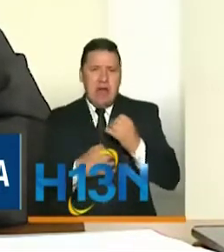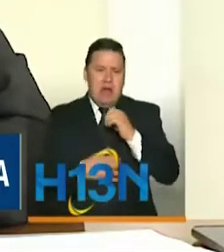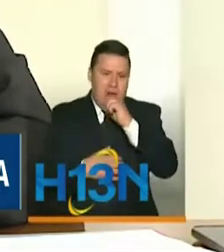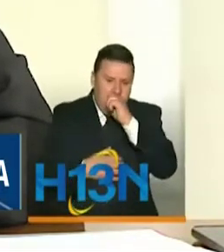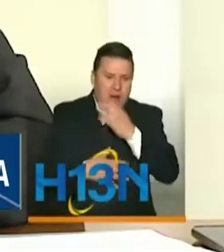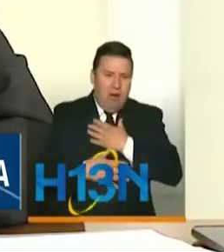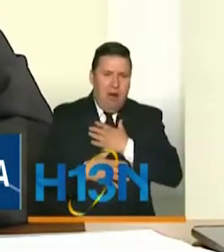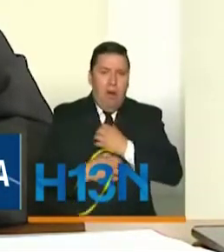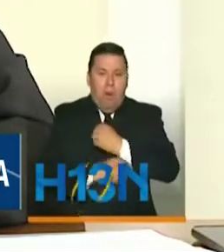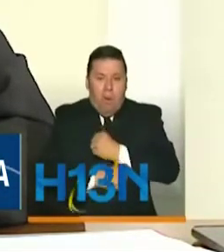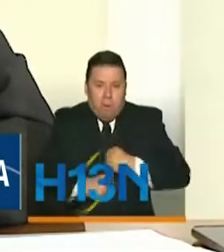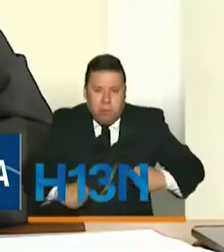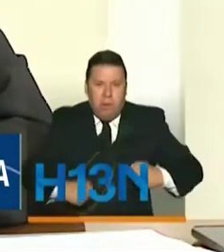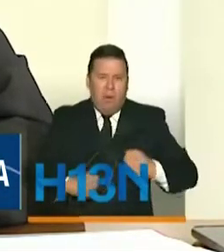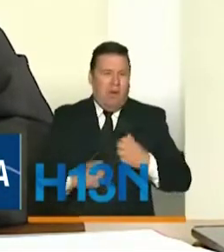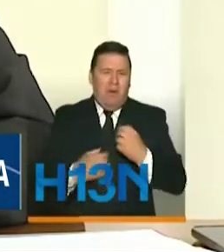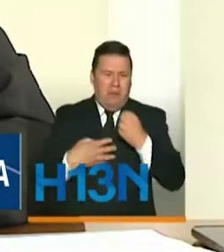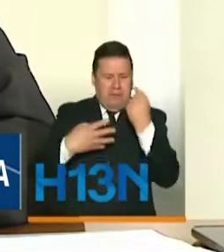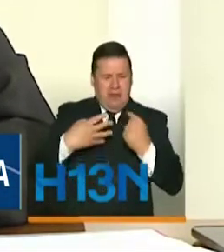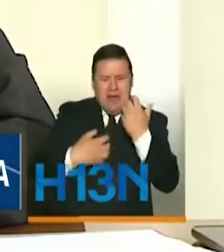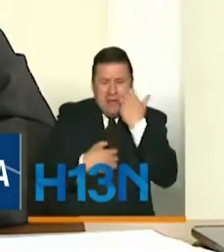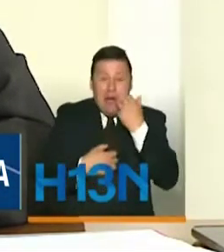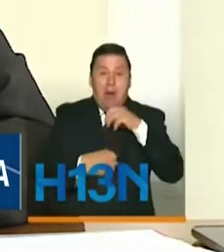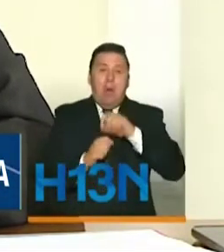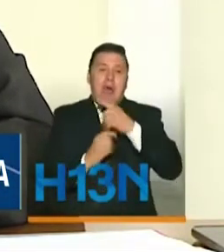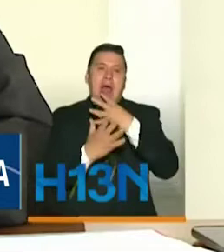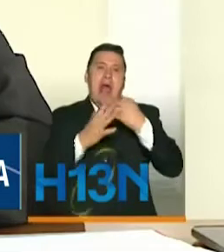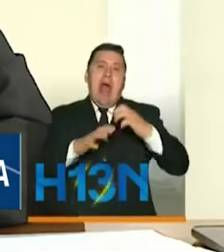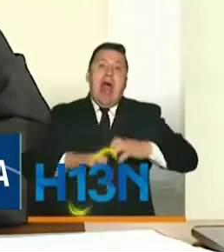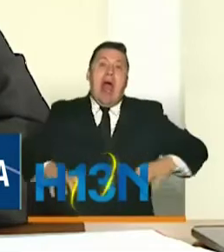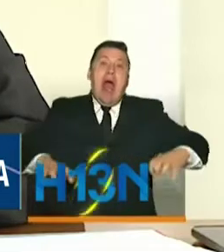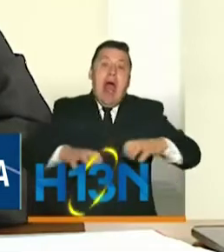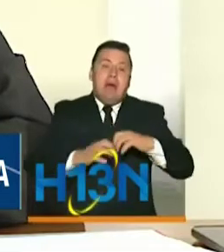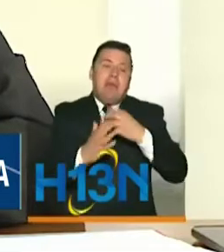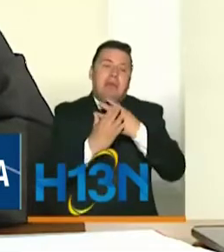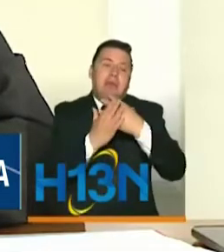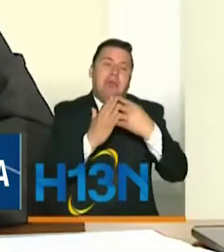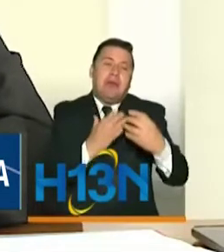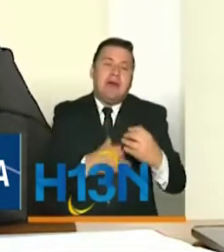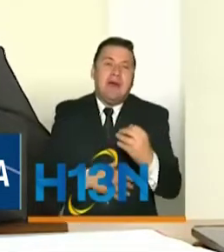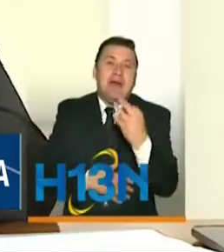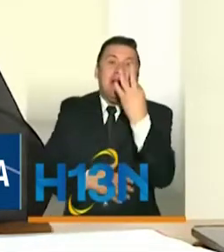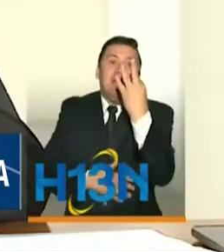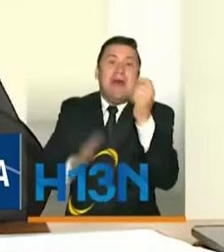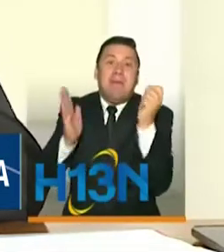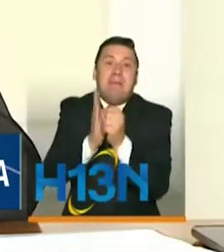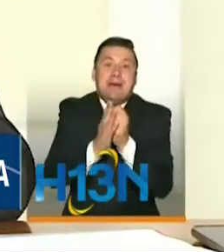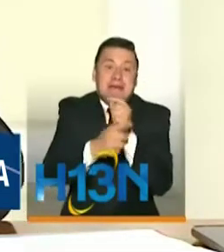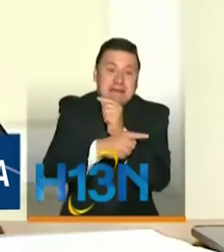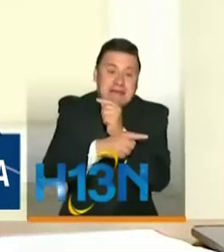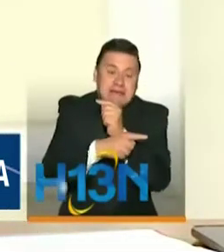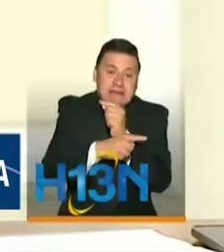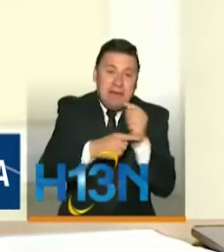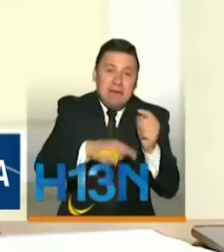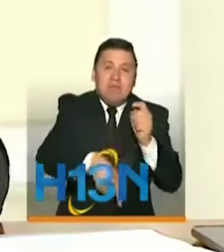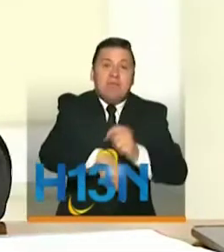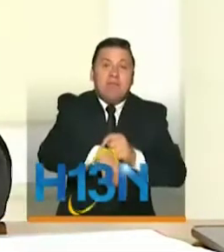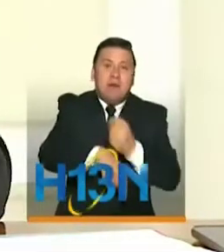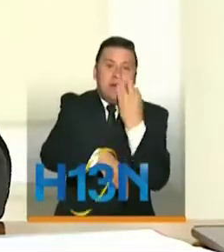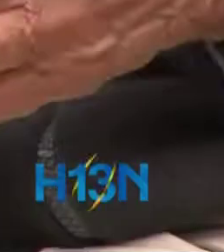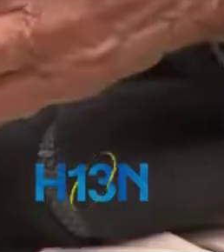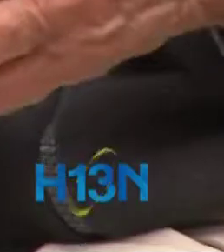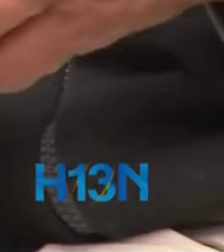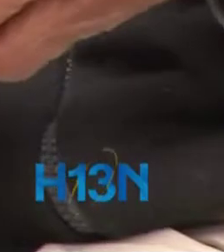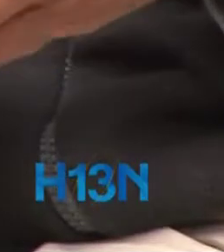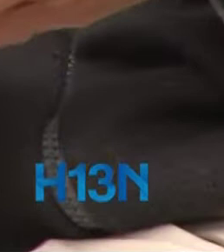obesidad y autoinmunes podrán realizar actividades al aire libre tres veces a la semana 30 minutos